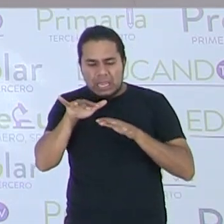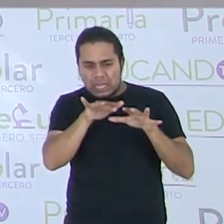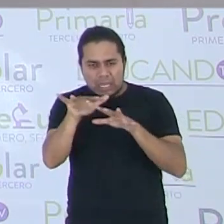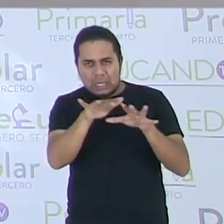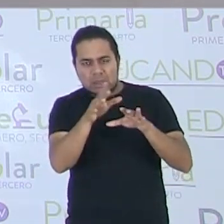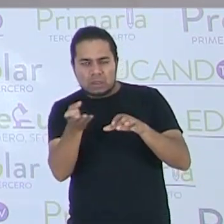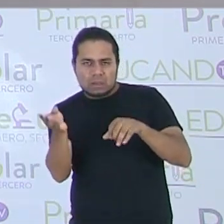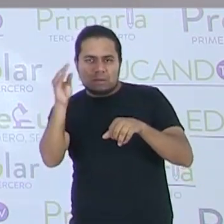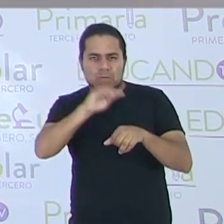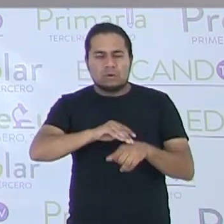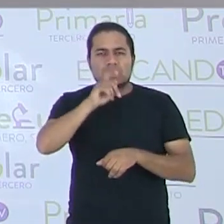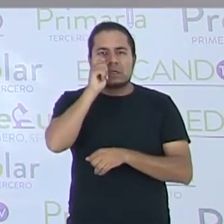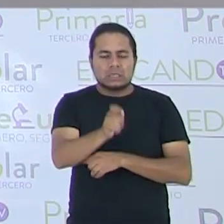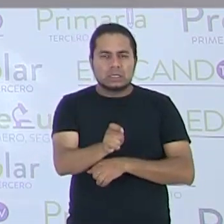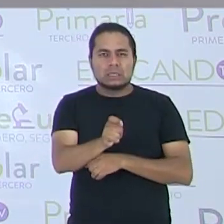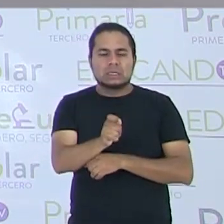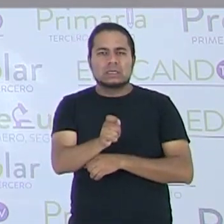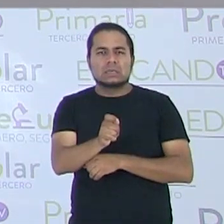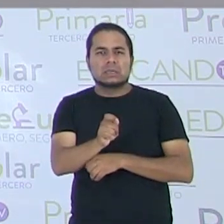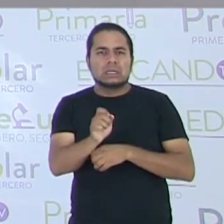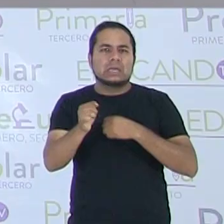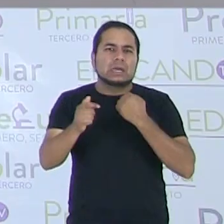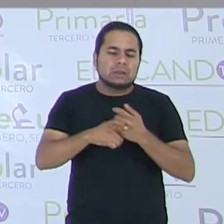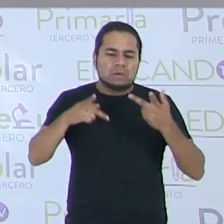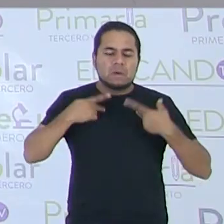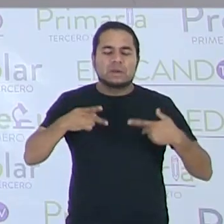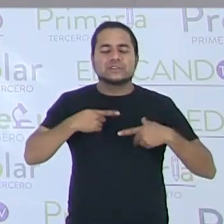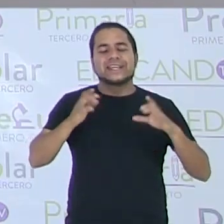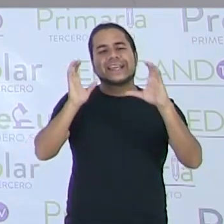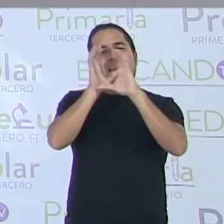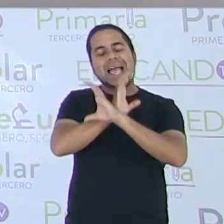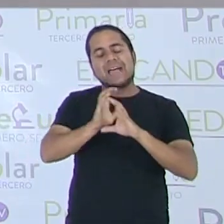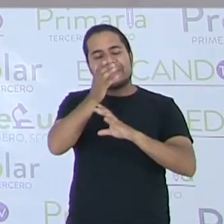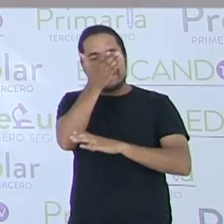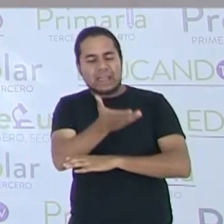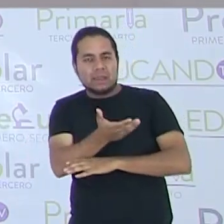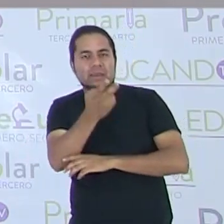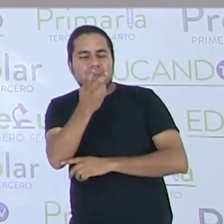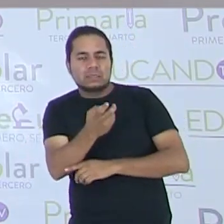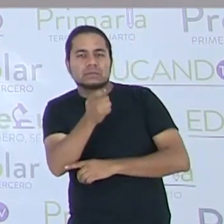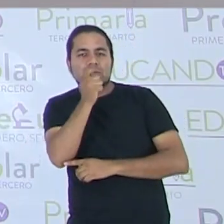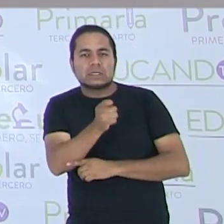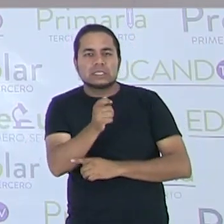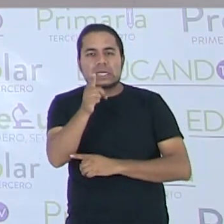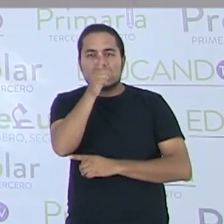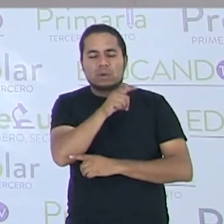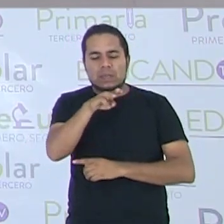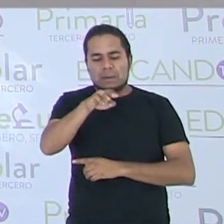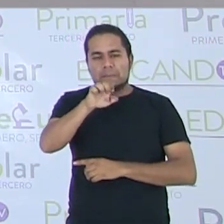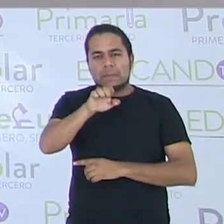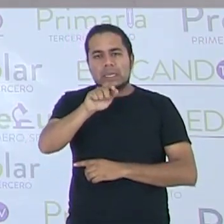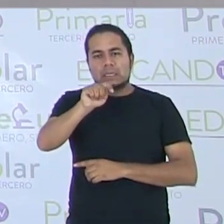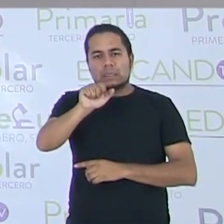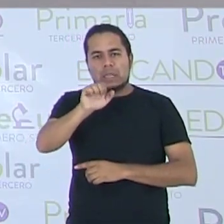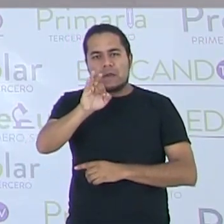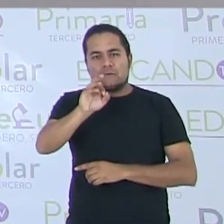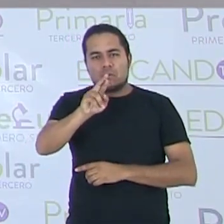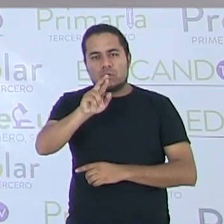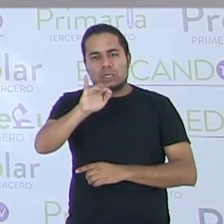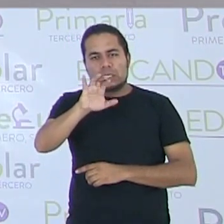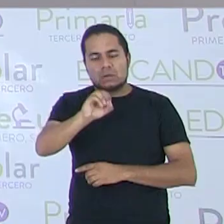el significado de alguien que canta. Entonces esto es lenguaje metafórico. ¿Por qué